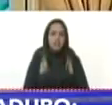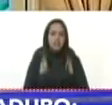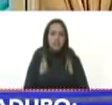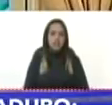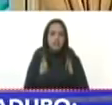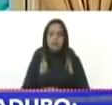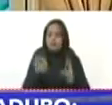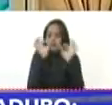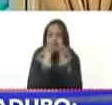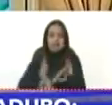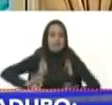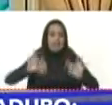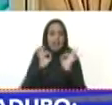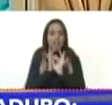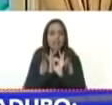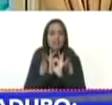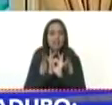¡Ninguna!